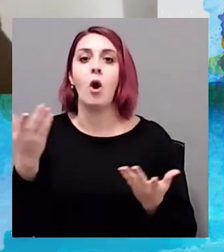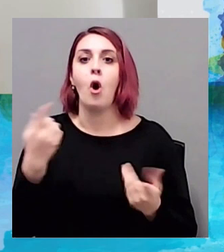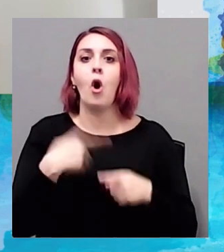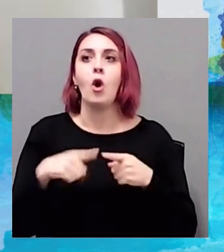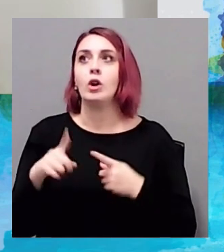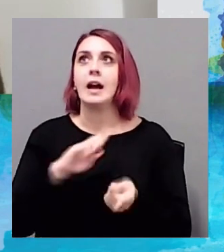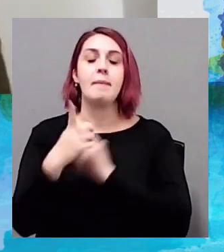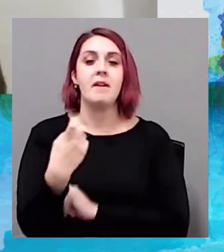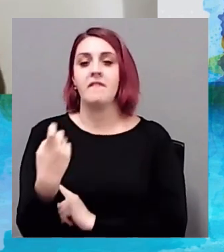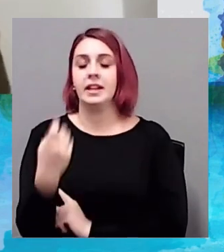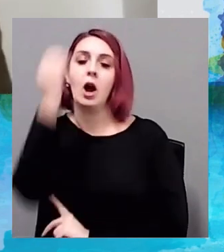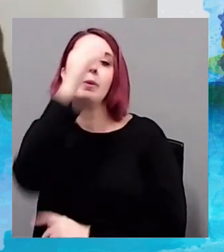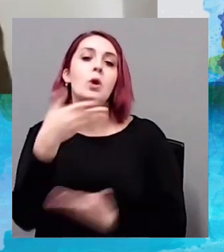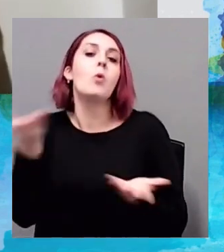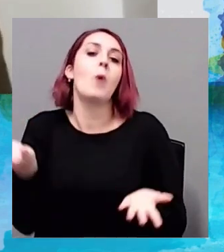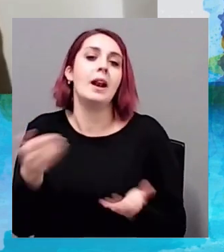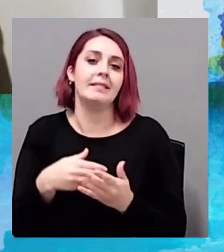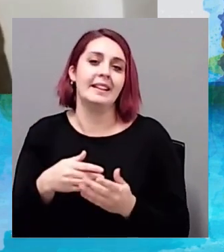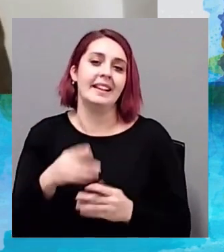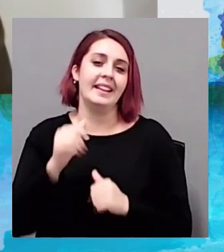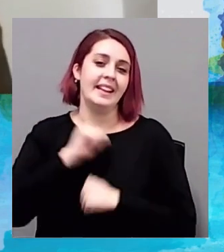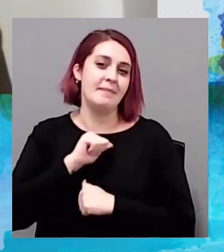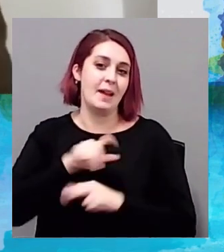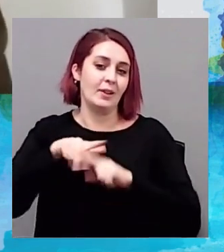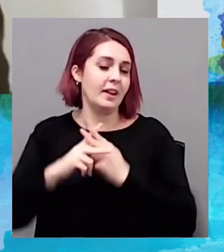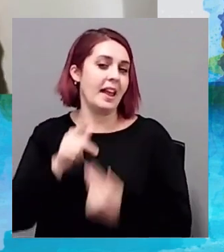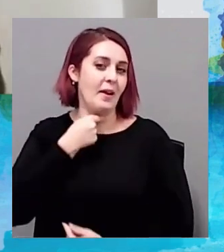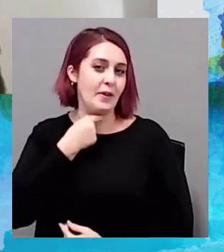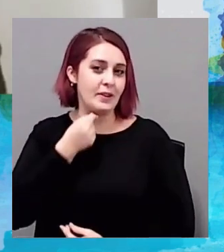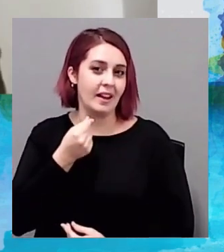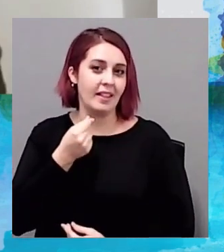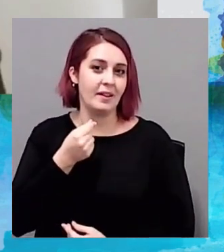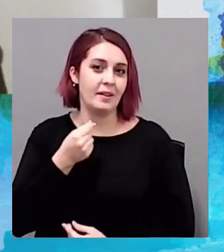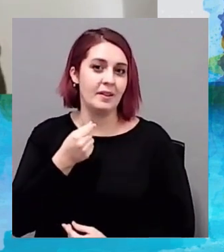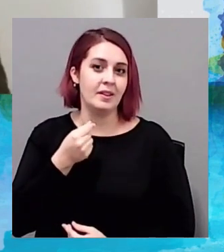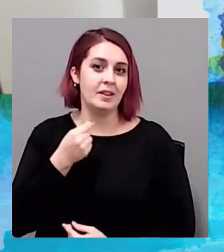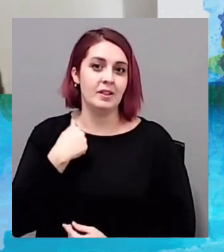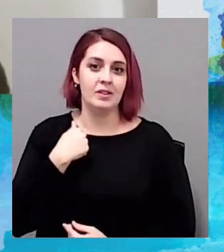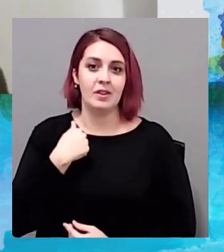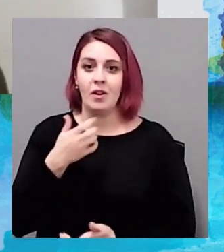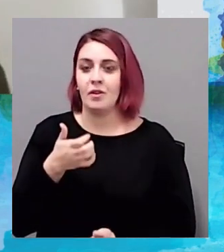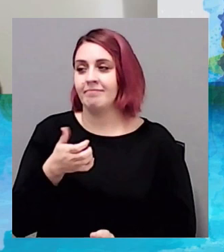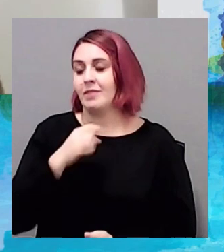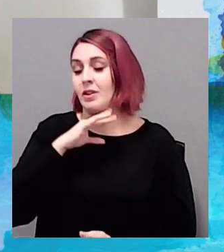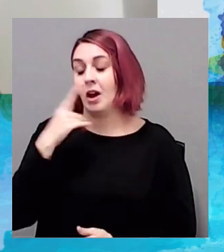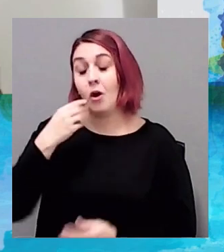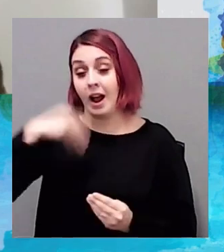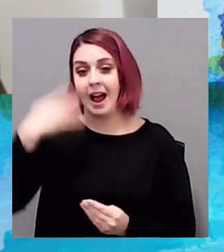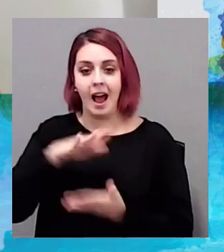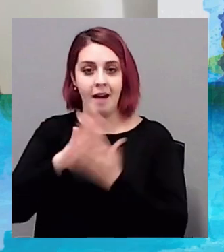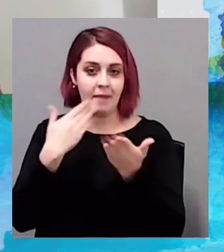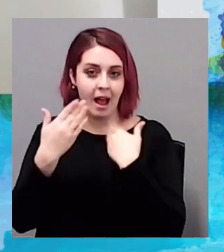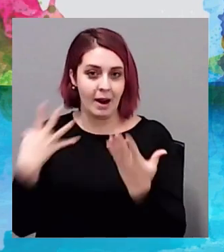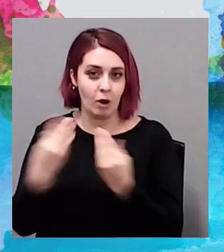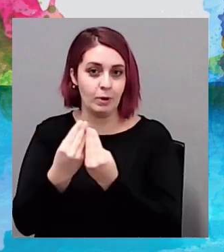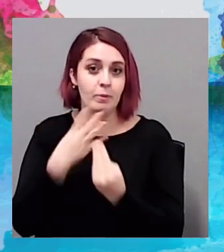cambiar? Bueno, espero que hayáis disfrutado del taller. Me habría encantado hablar con todos vosotros, pero mi